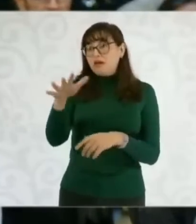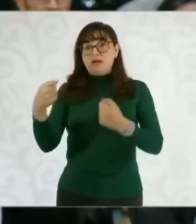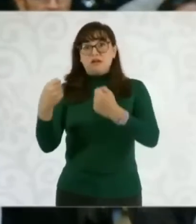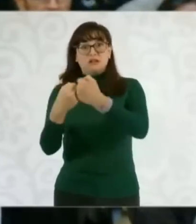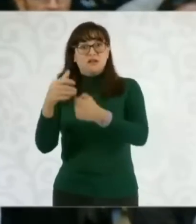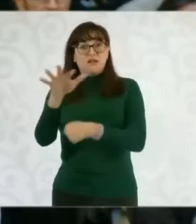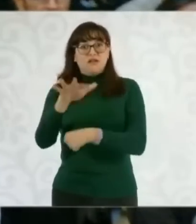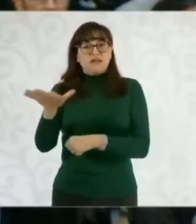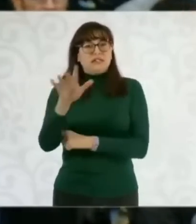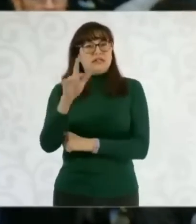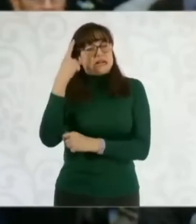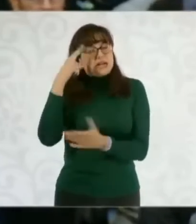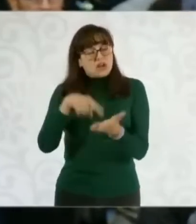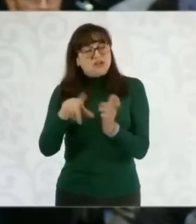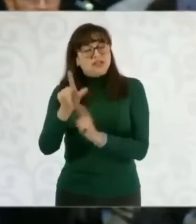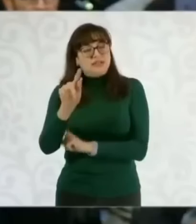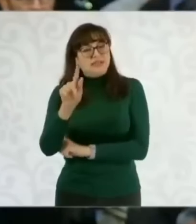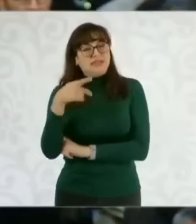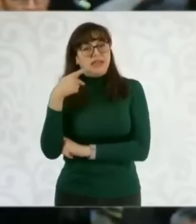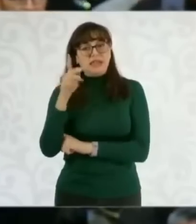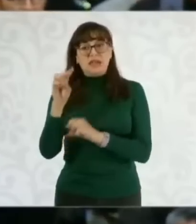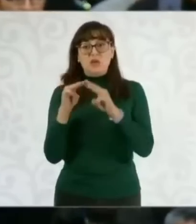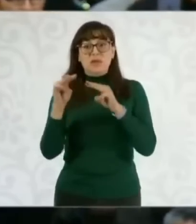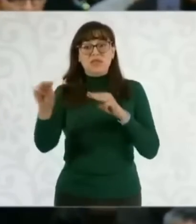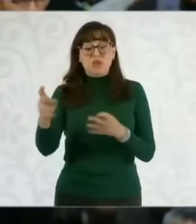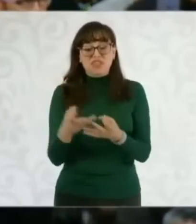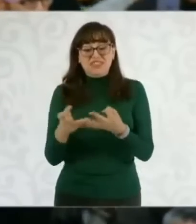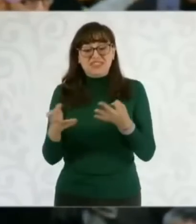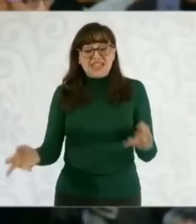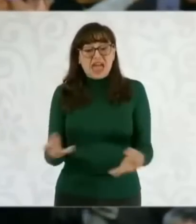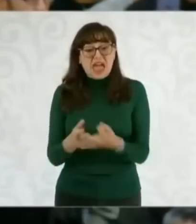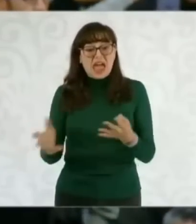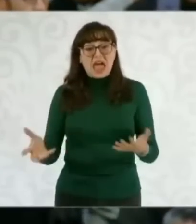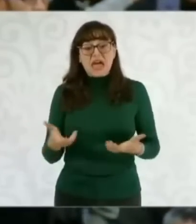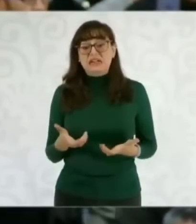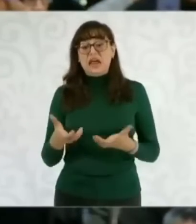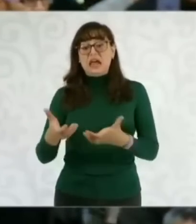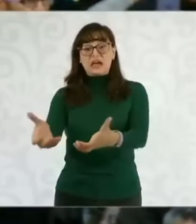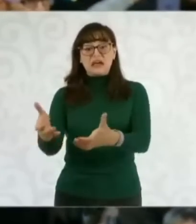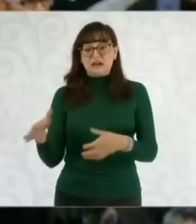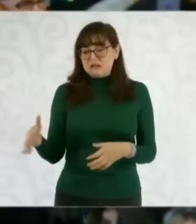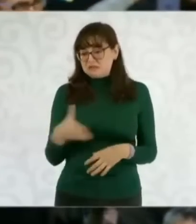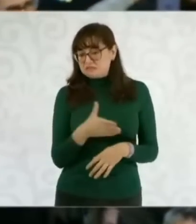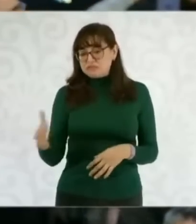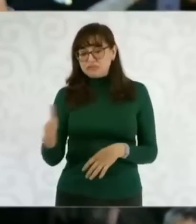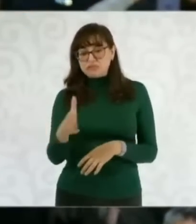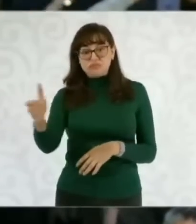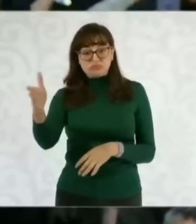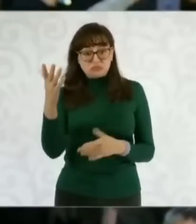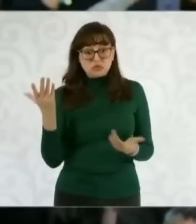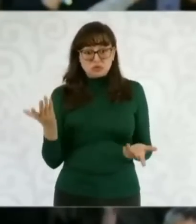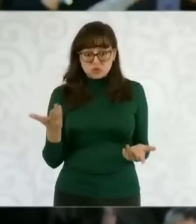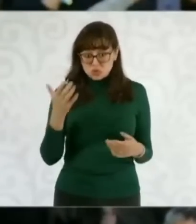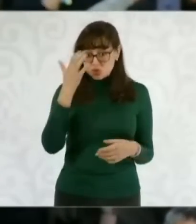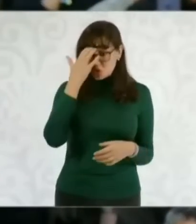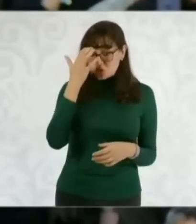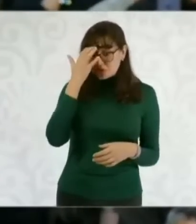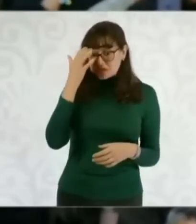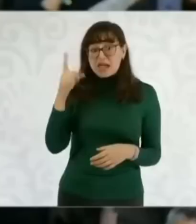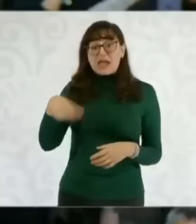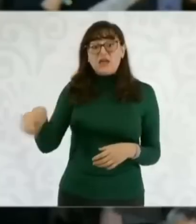son 70 kilómetros de terracería entre el Fuerte y Álamos. No sé si usted tiene conocimiento de esta